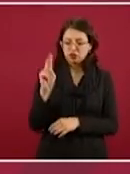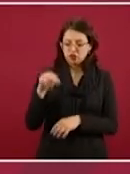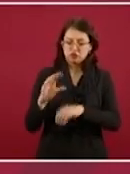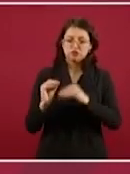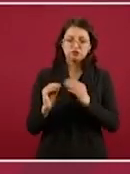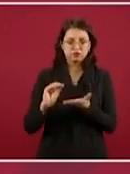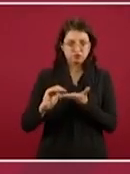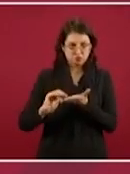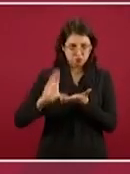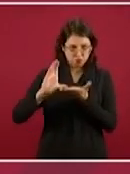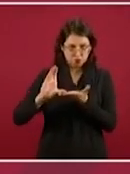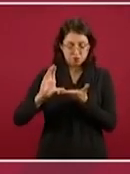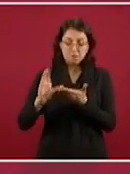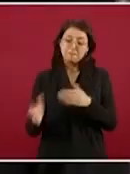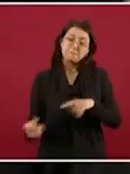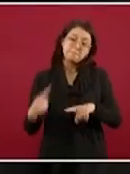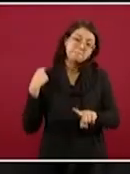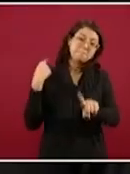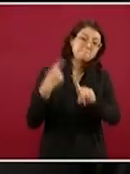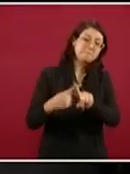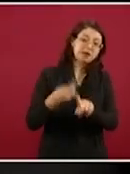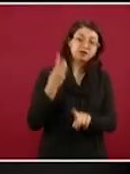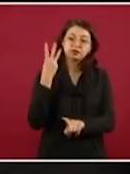Quienes reciban